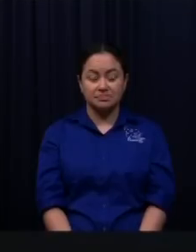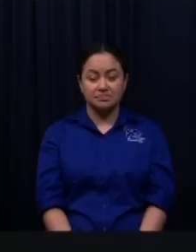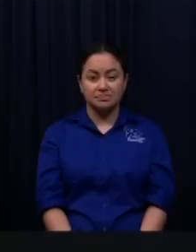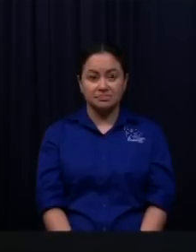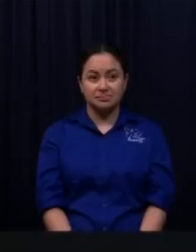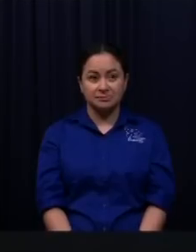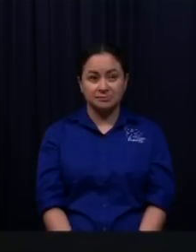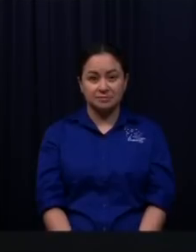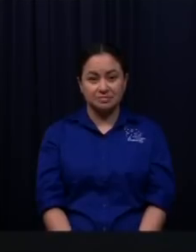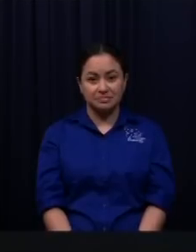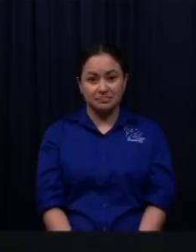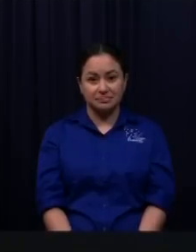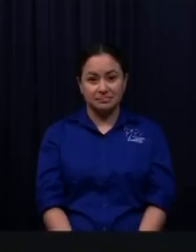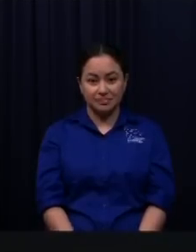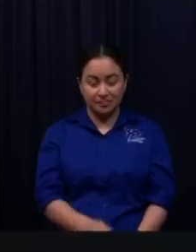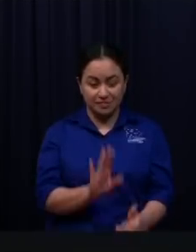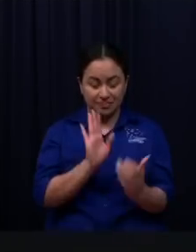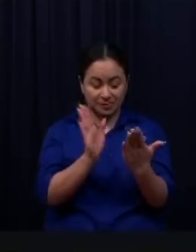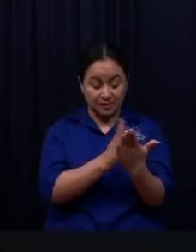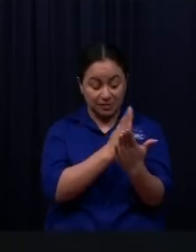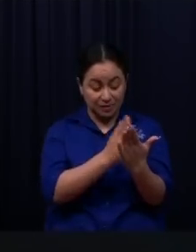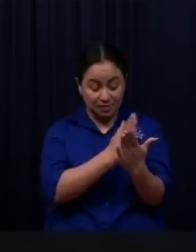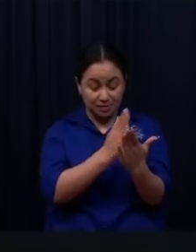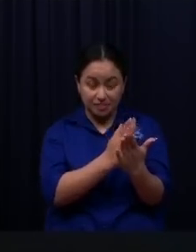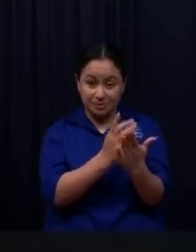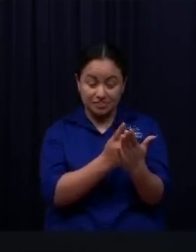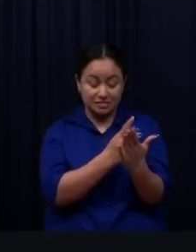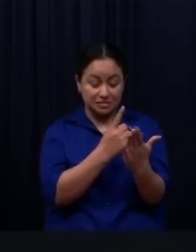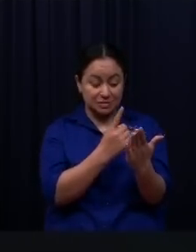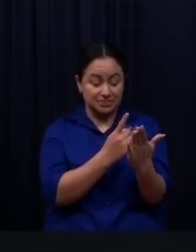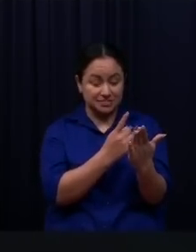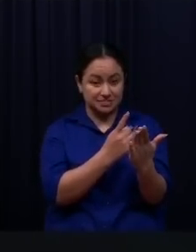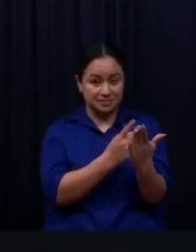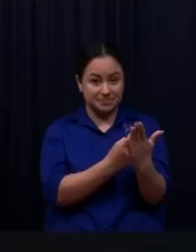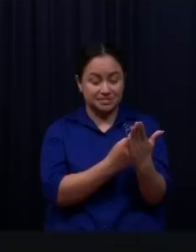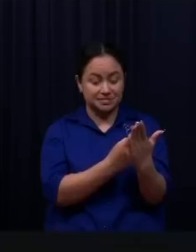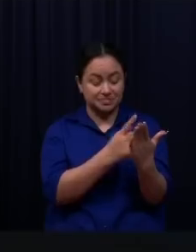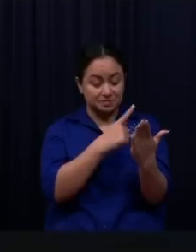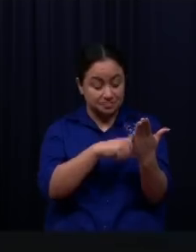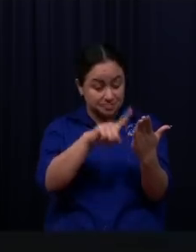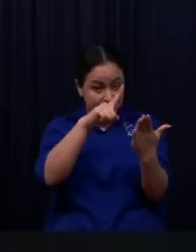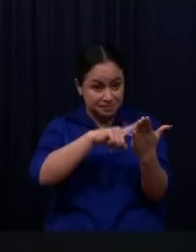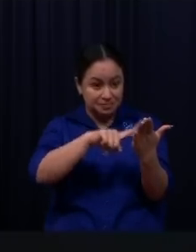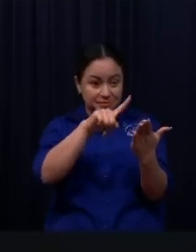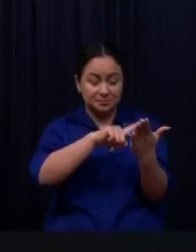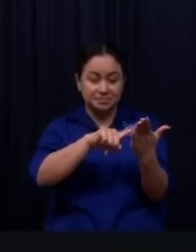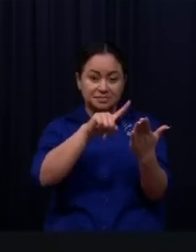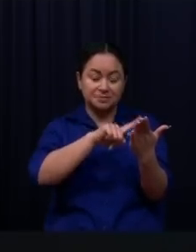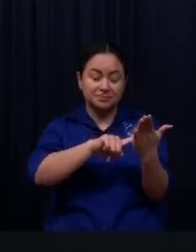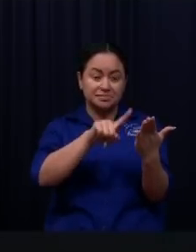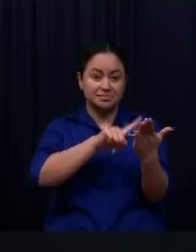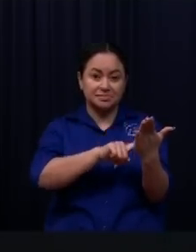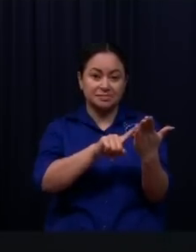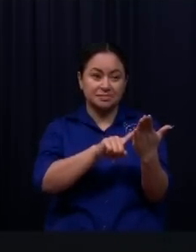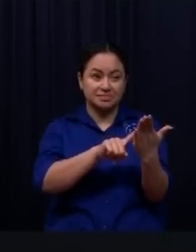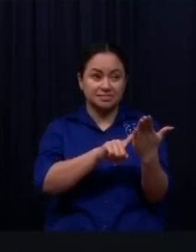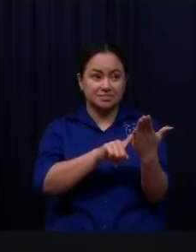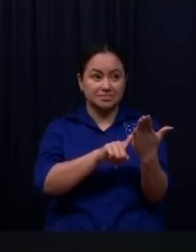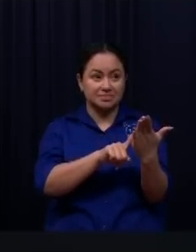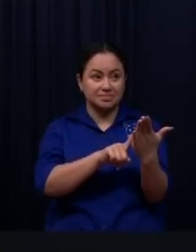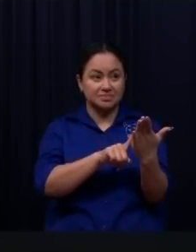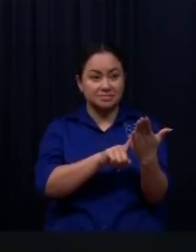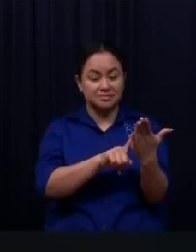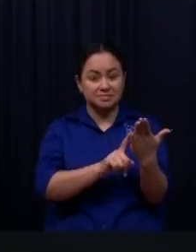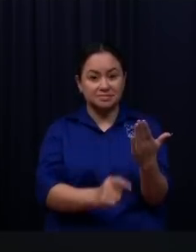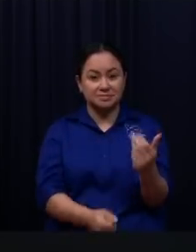Padre Santo, pero ¿por qué me hace eso este iPad? Pero aquí lo tengo. No, ore por